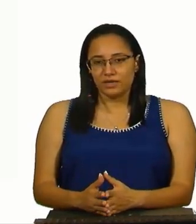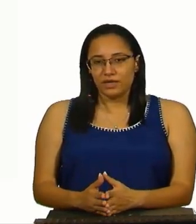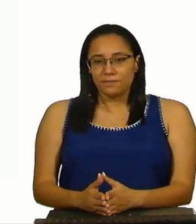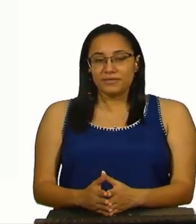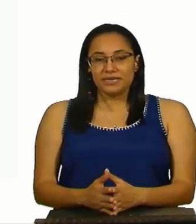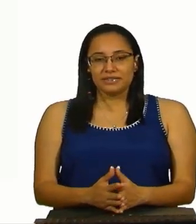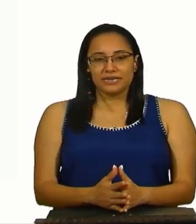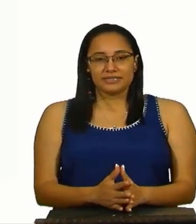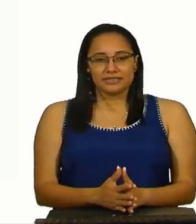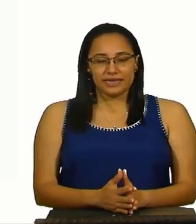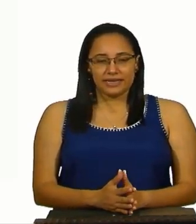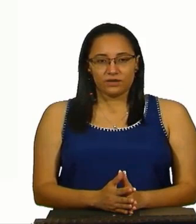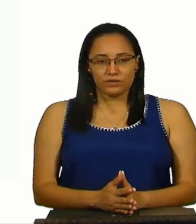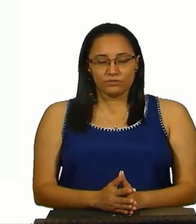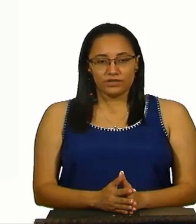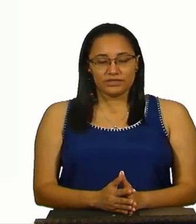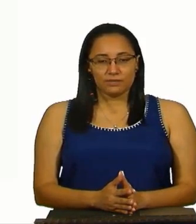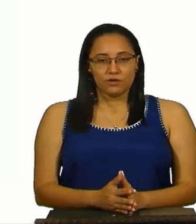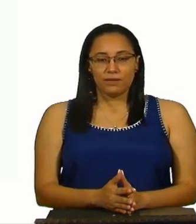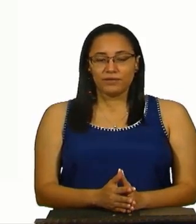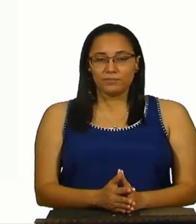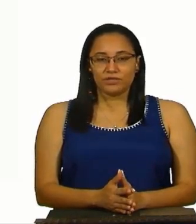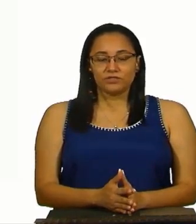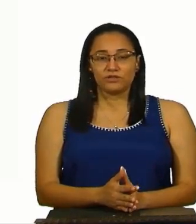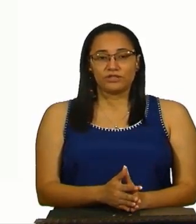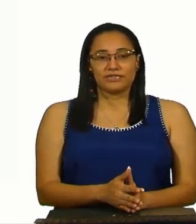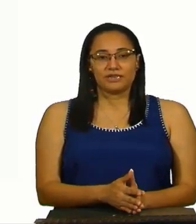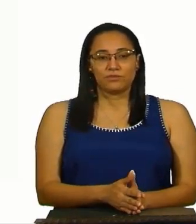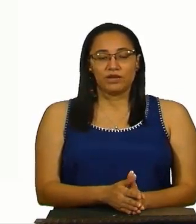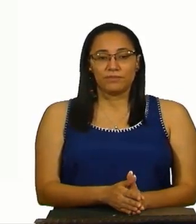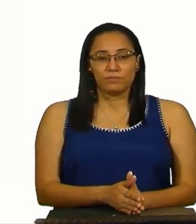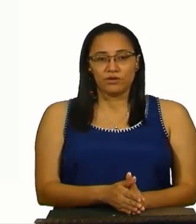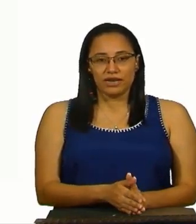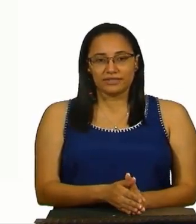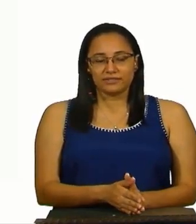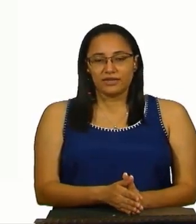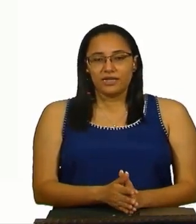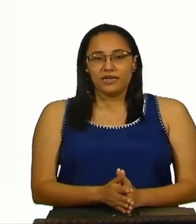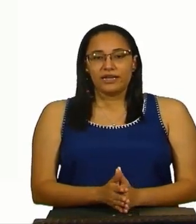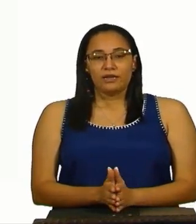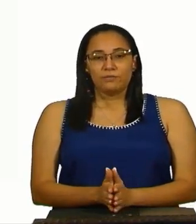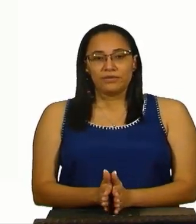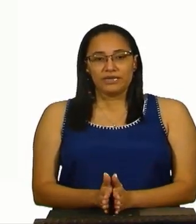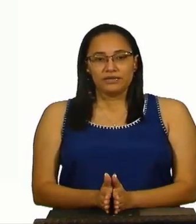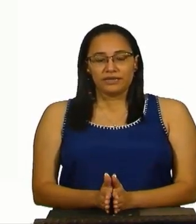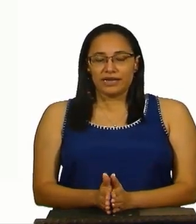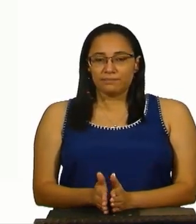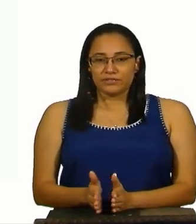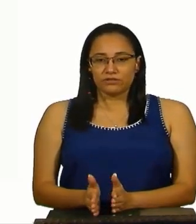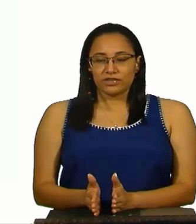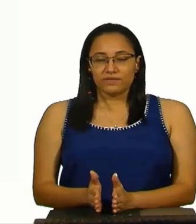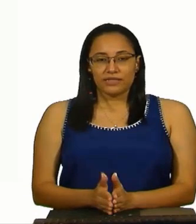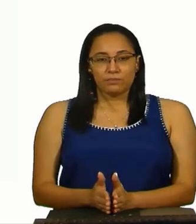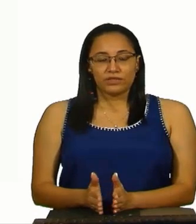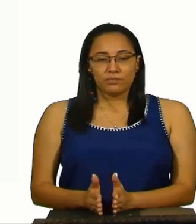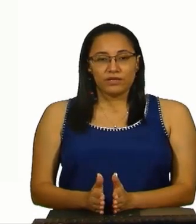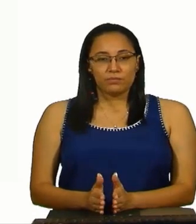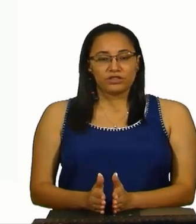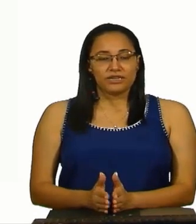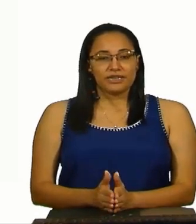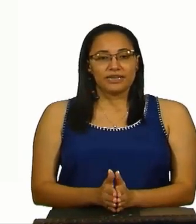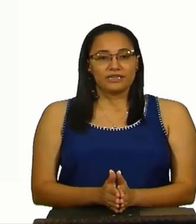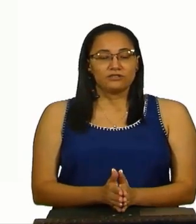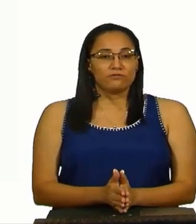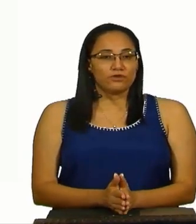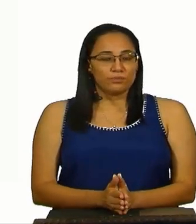me. Mientras que cuando utilizamos la misma oración y utilizamos el verbo let, el me, que es la persona que va después del